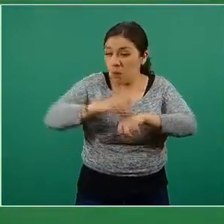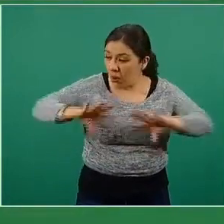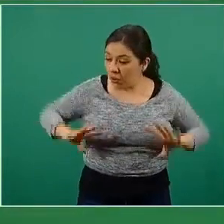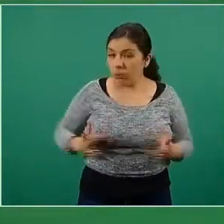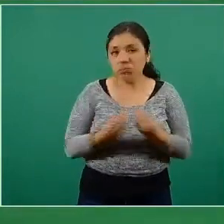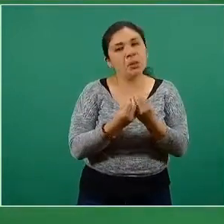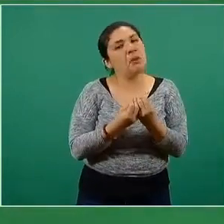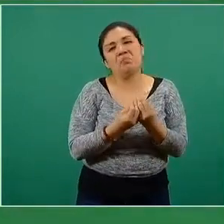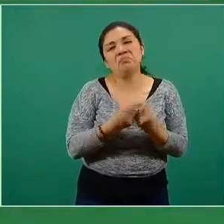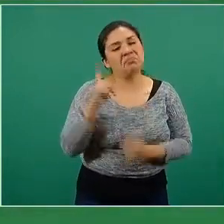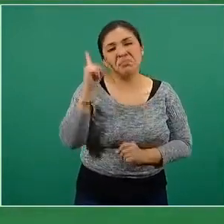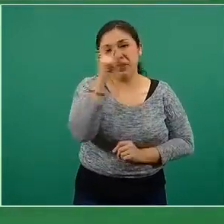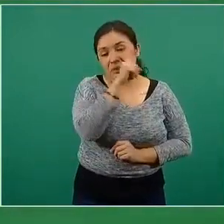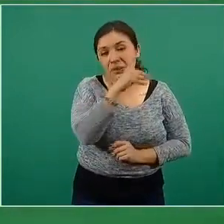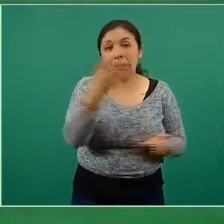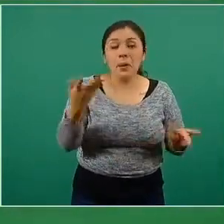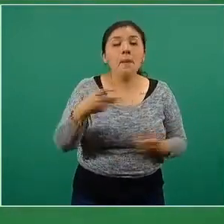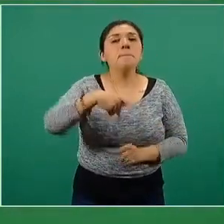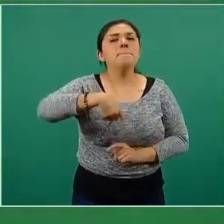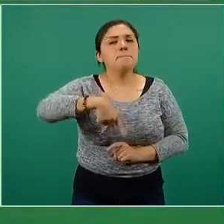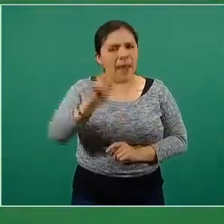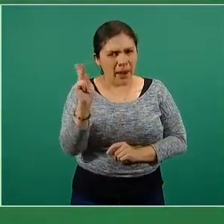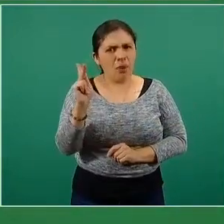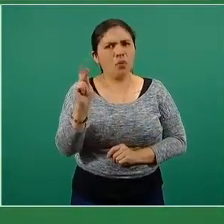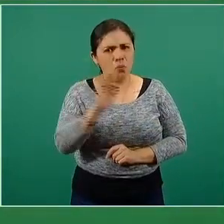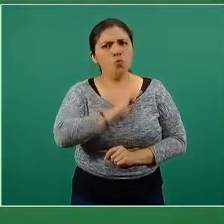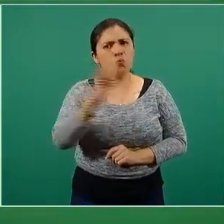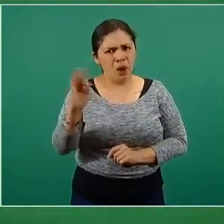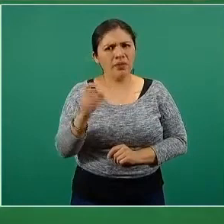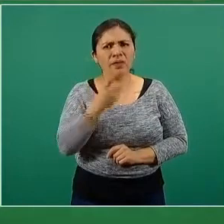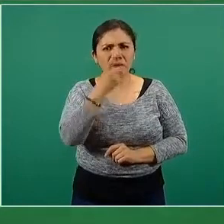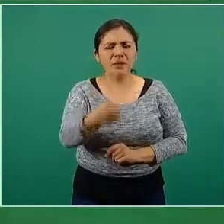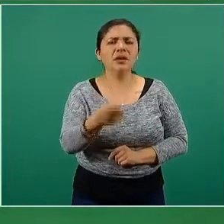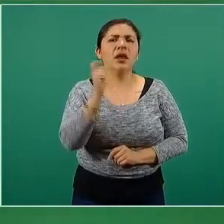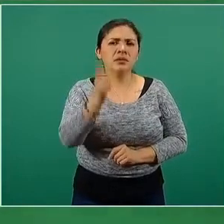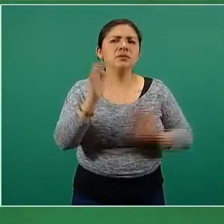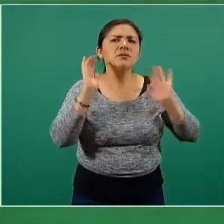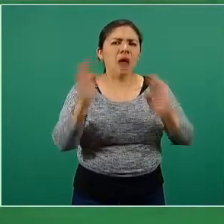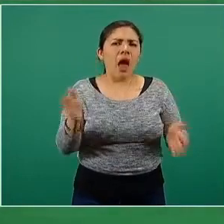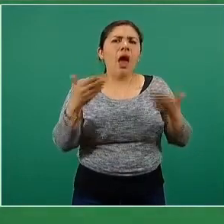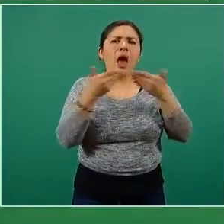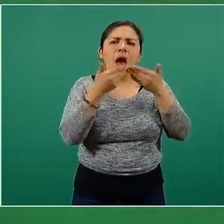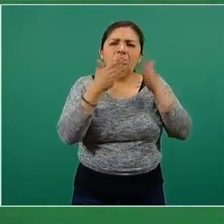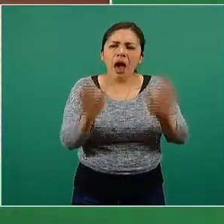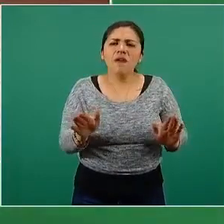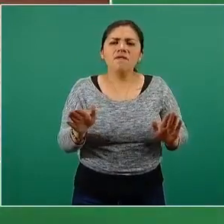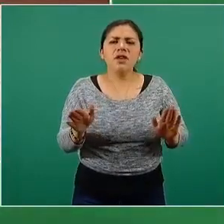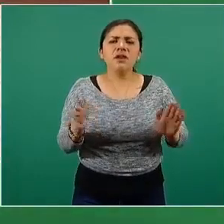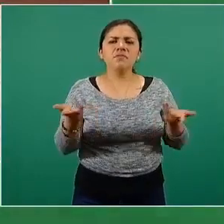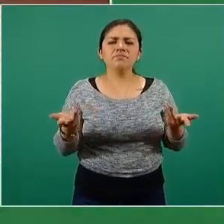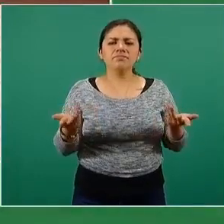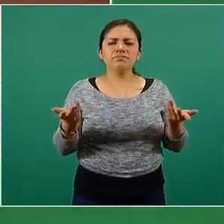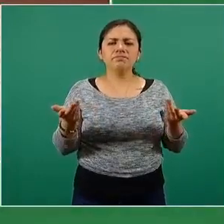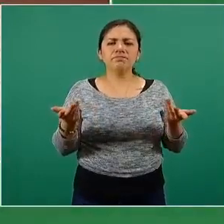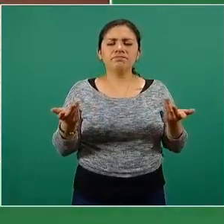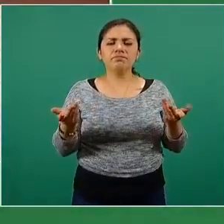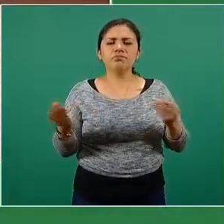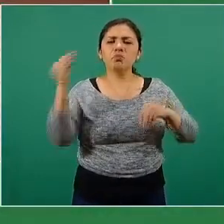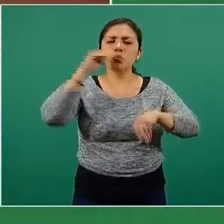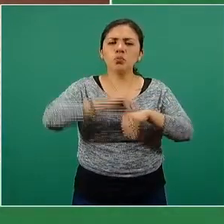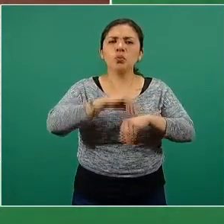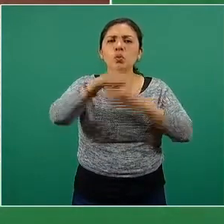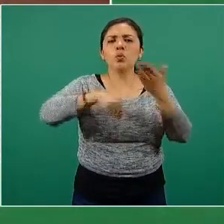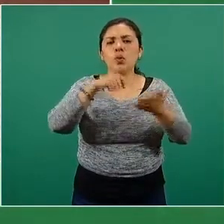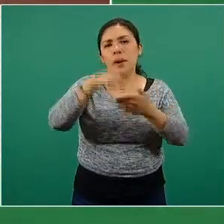llegar. Ahora, lo que sí podemos asegurar es que se han abierto y activado sitios